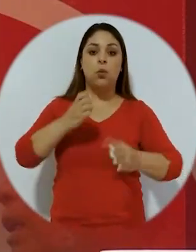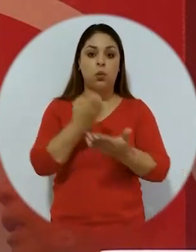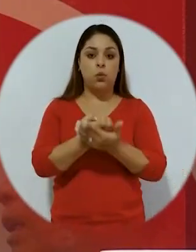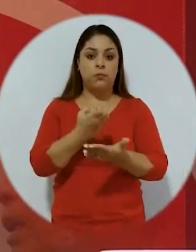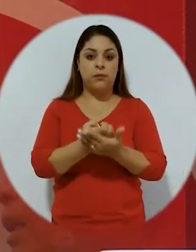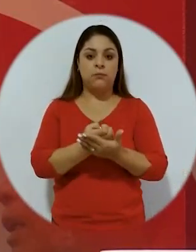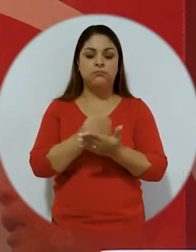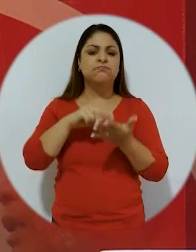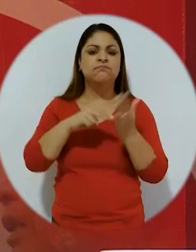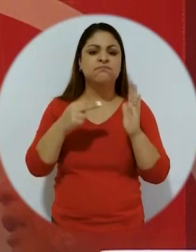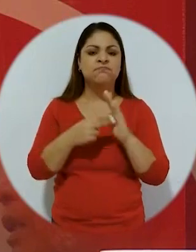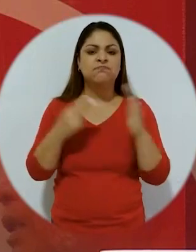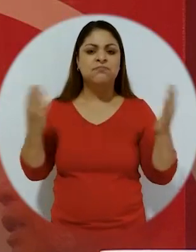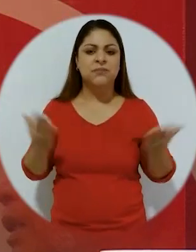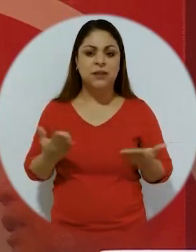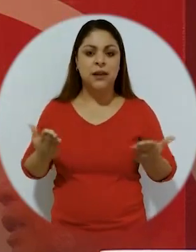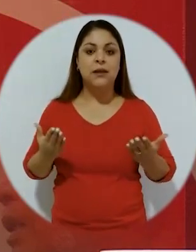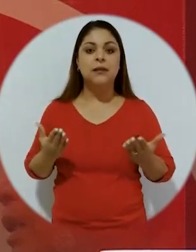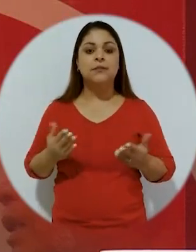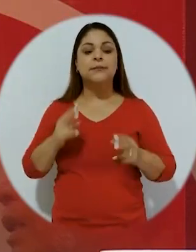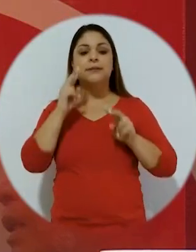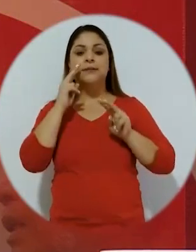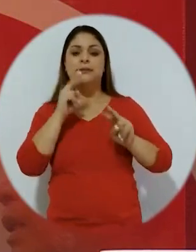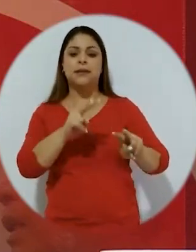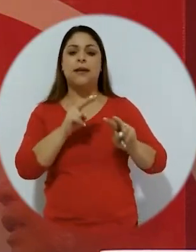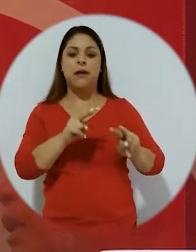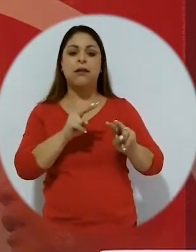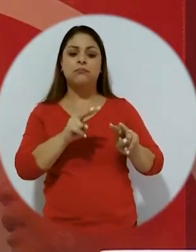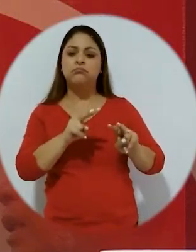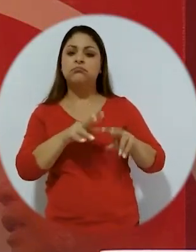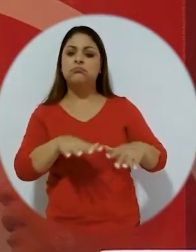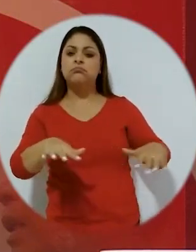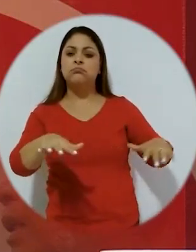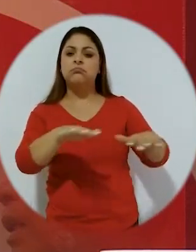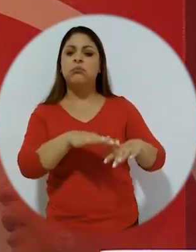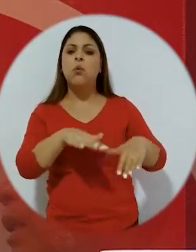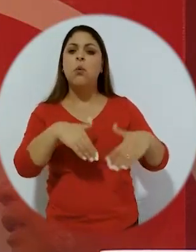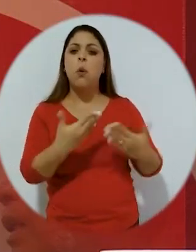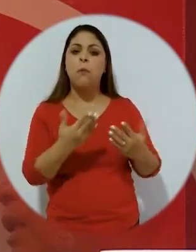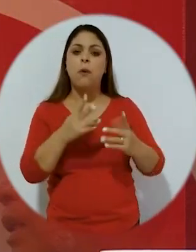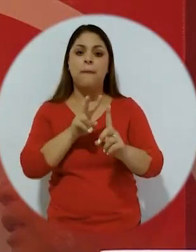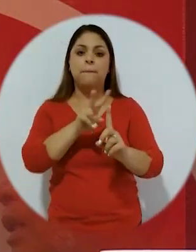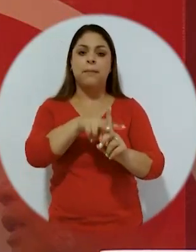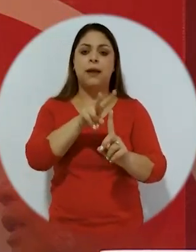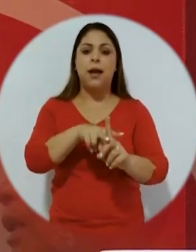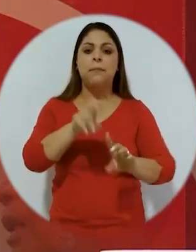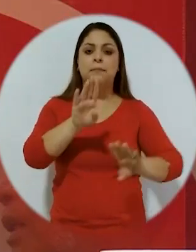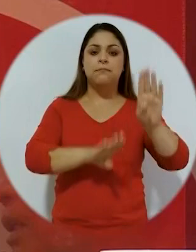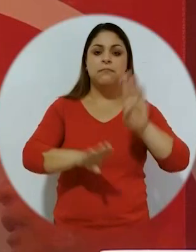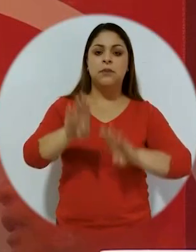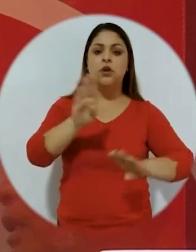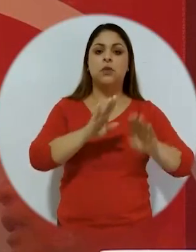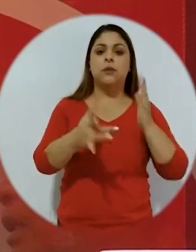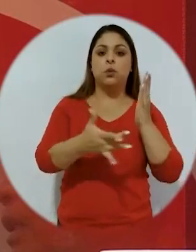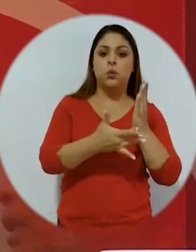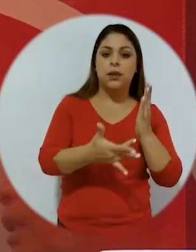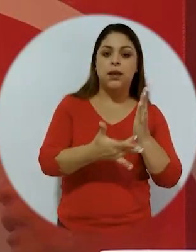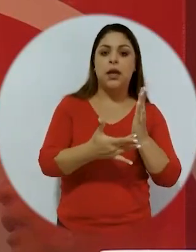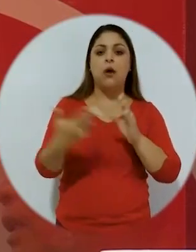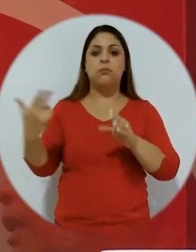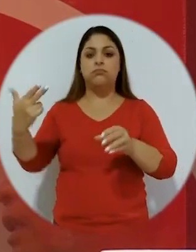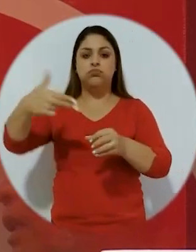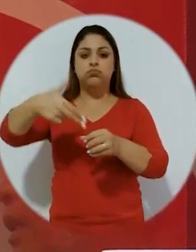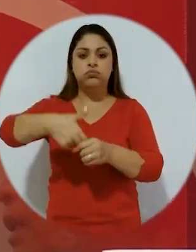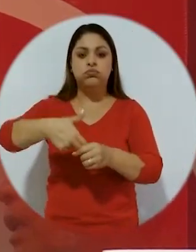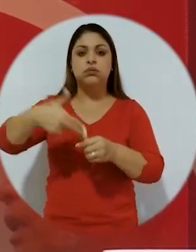decir? Que la bioeconomía se ve reflejada y ya se aplica en campo por medio de biotecnología, biocombustibles, biorefinerías y lo